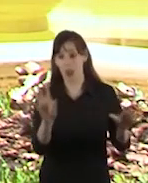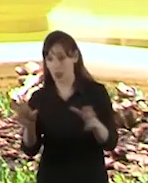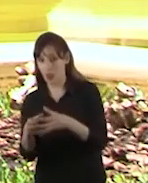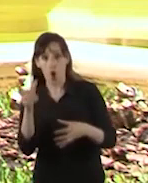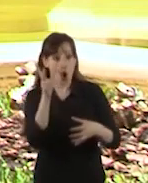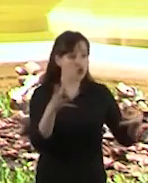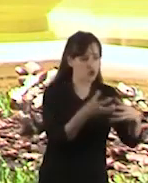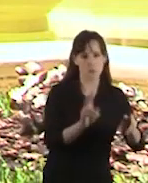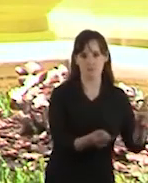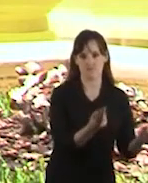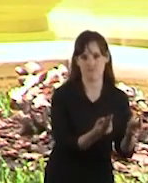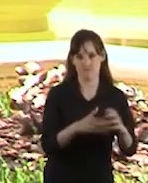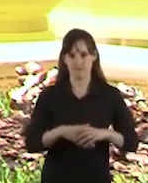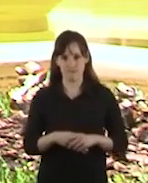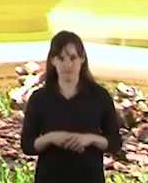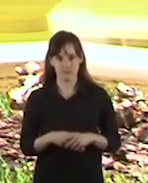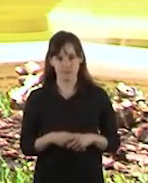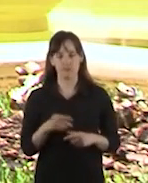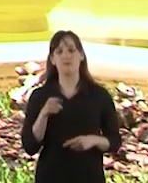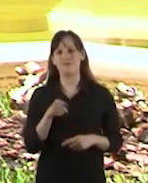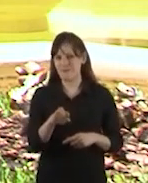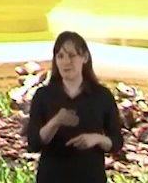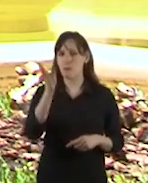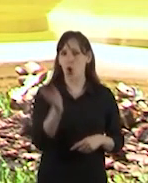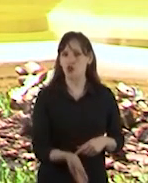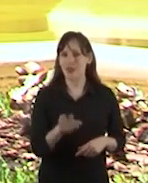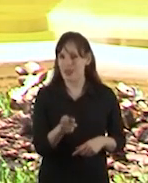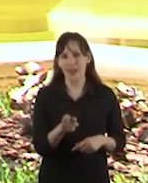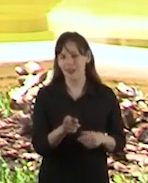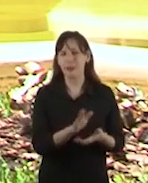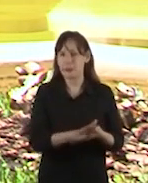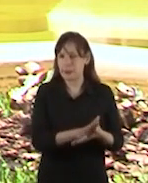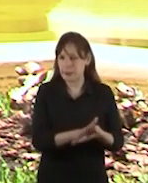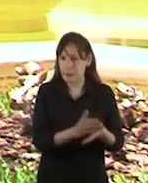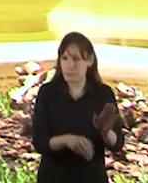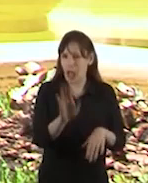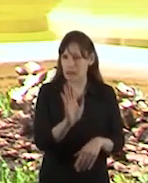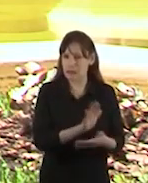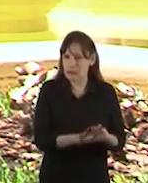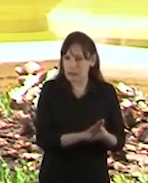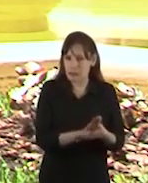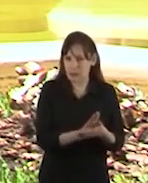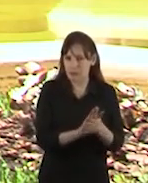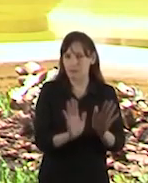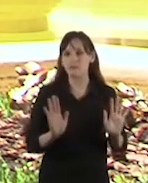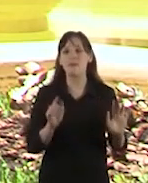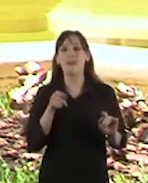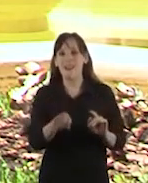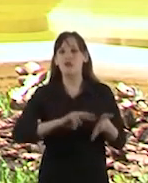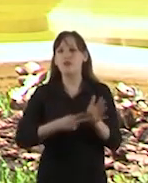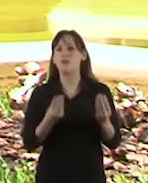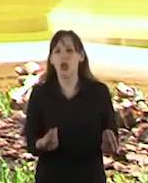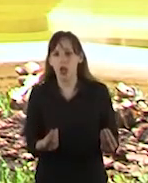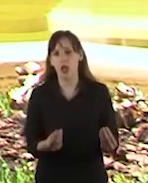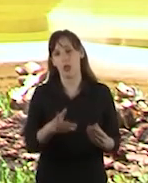Es el índice más bajo de mortalidad infantil de toda nuestra historia. Ese dato significa miles de vidas que se